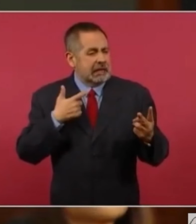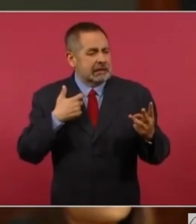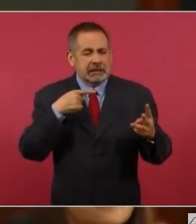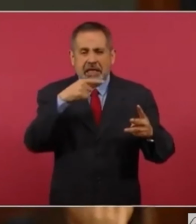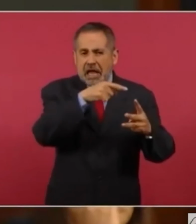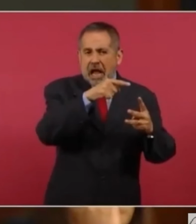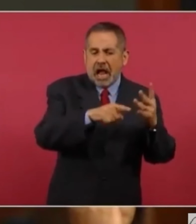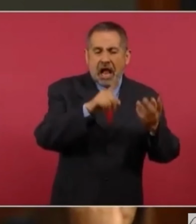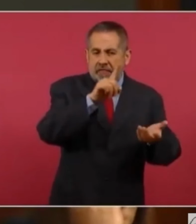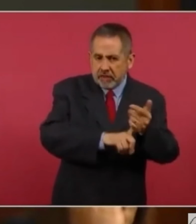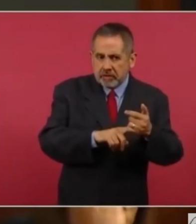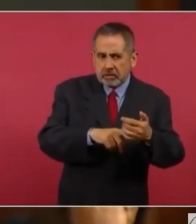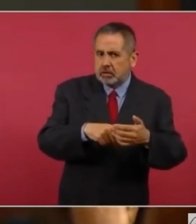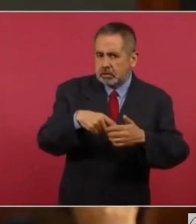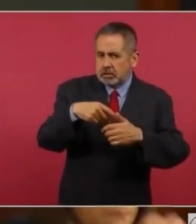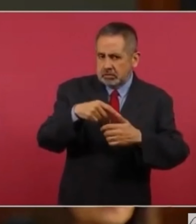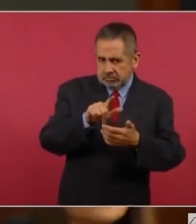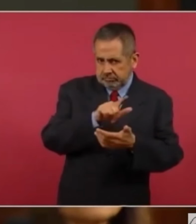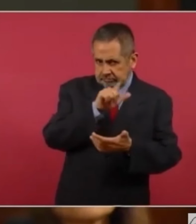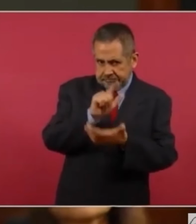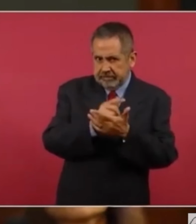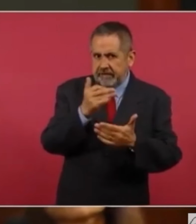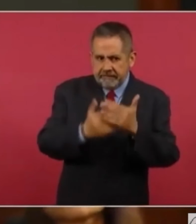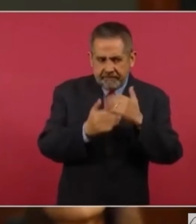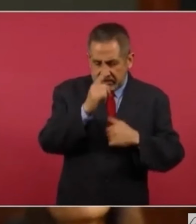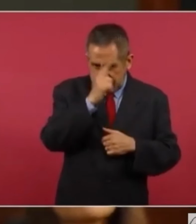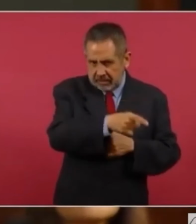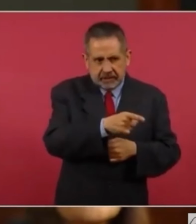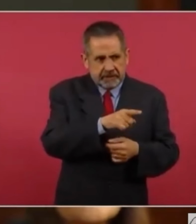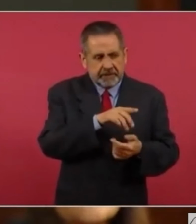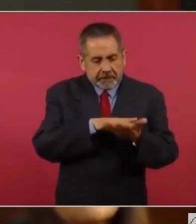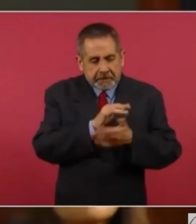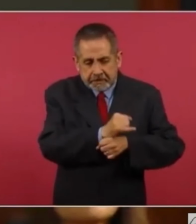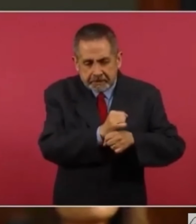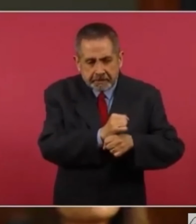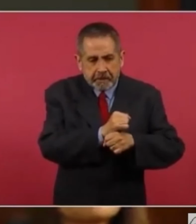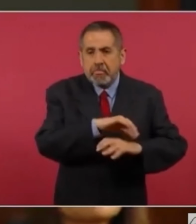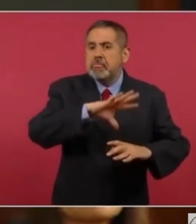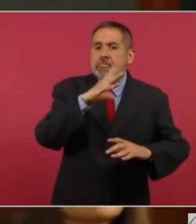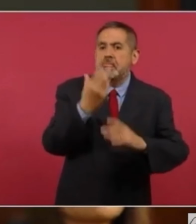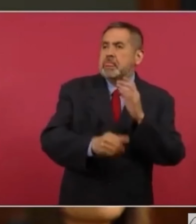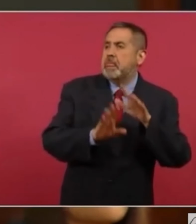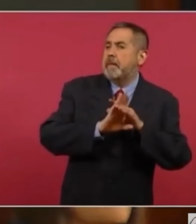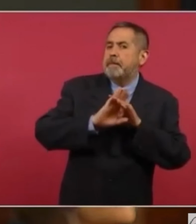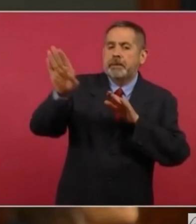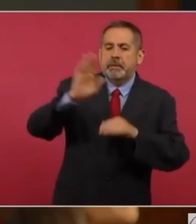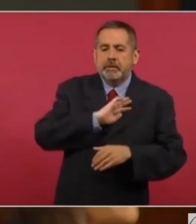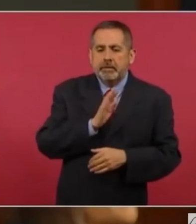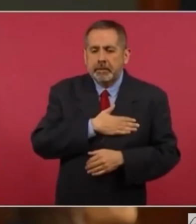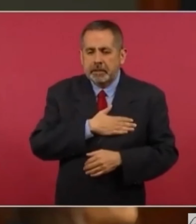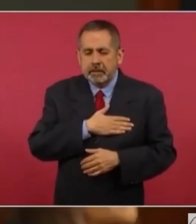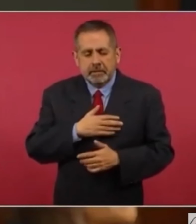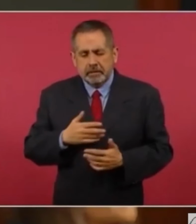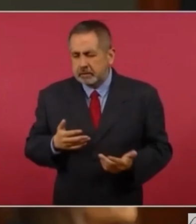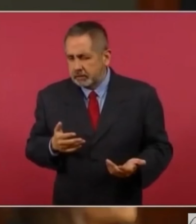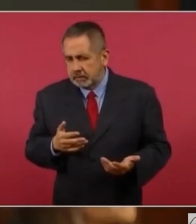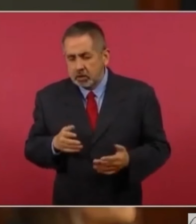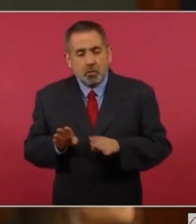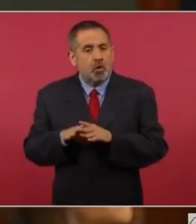cuentas pendientes con la justicia mexicana acuden a España? No se puede dejar de olvidar que en su momento